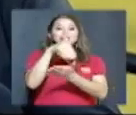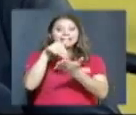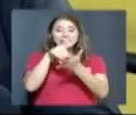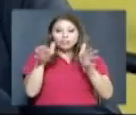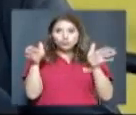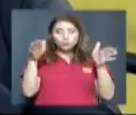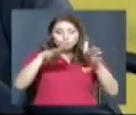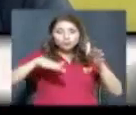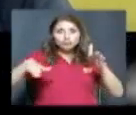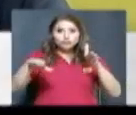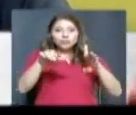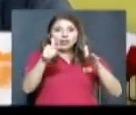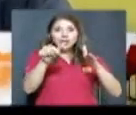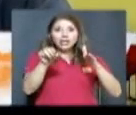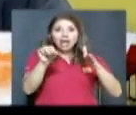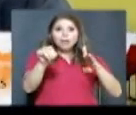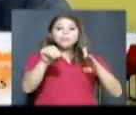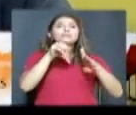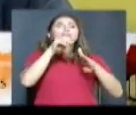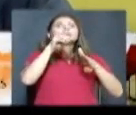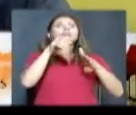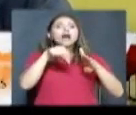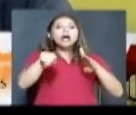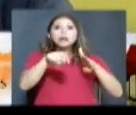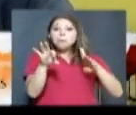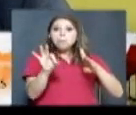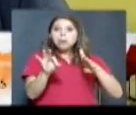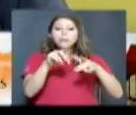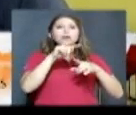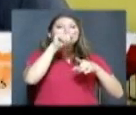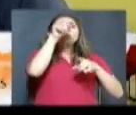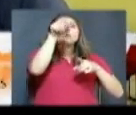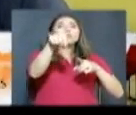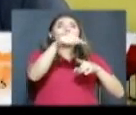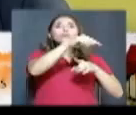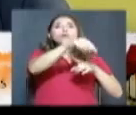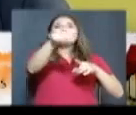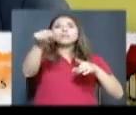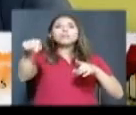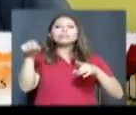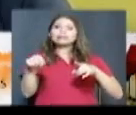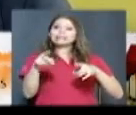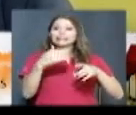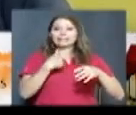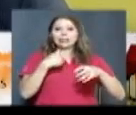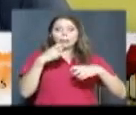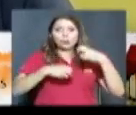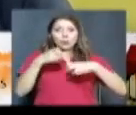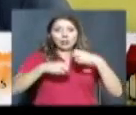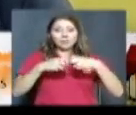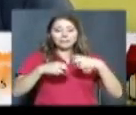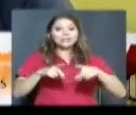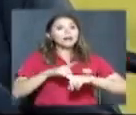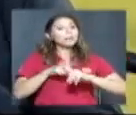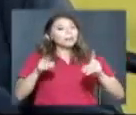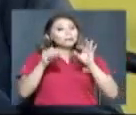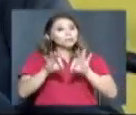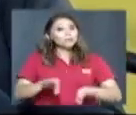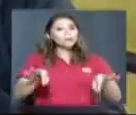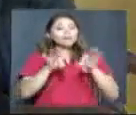cobertura, pero SUTEL todavía no señala en su informe sistemáticamente el tema de los conglomerados. Y es importante que lo pongamos en la picota